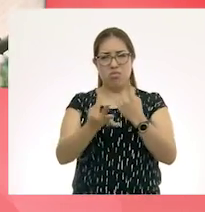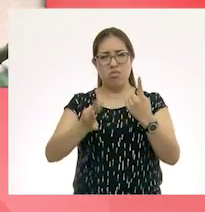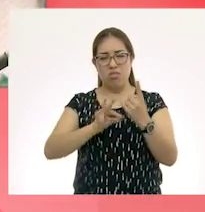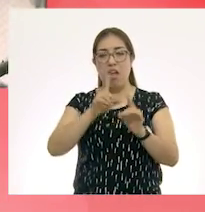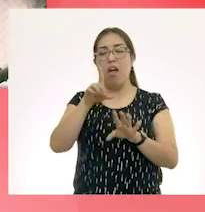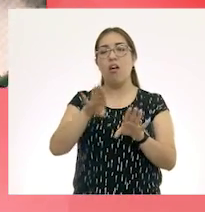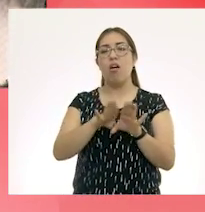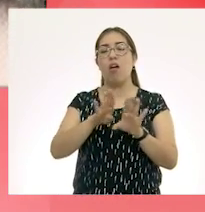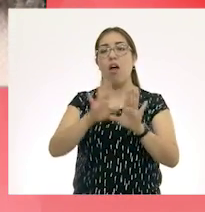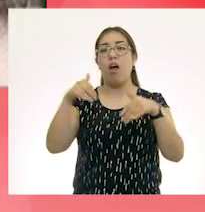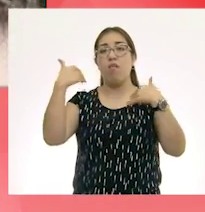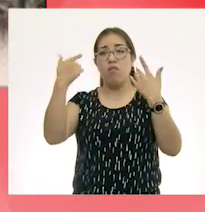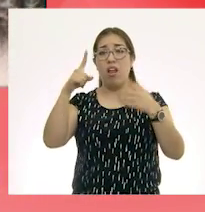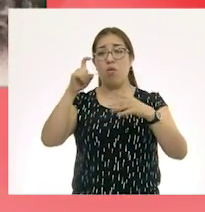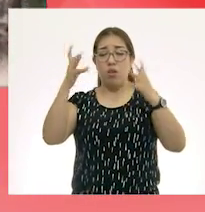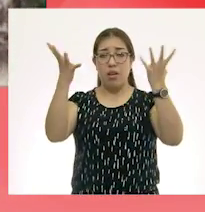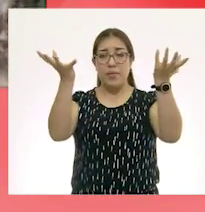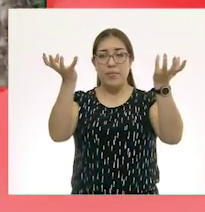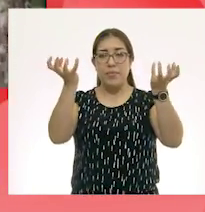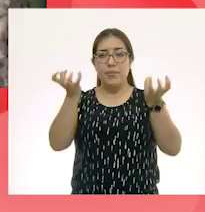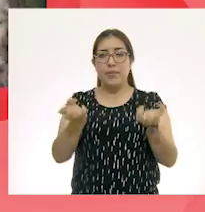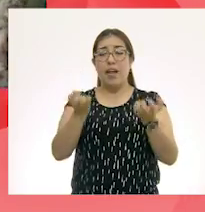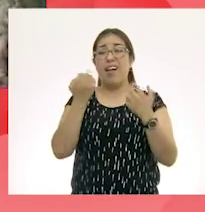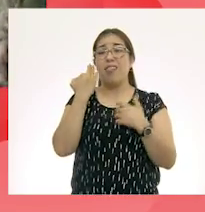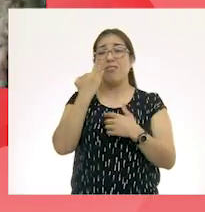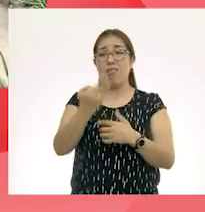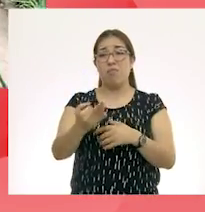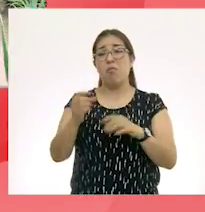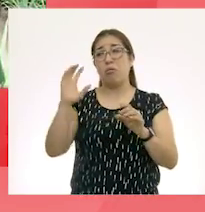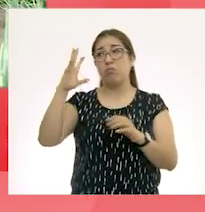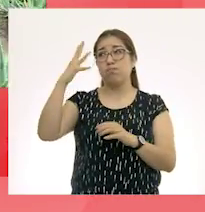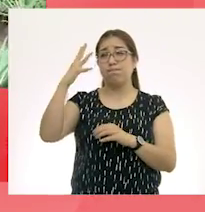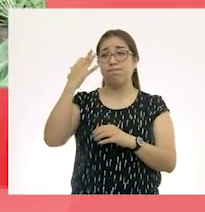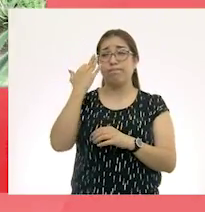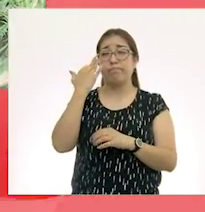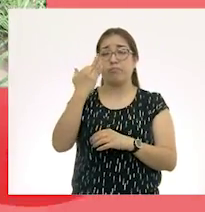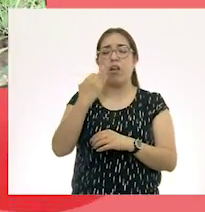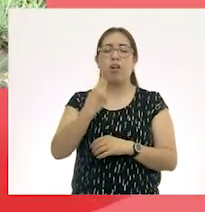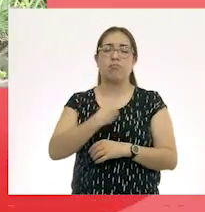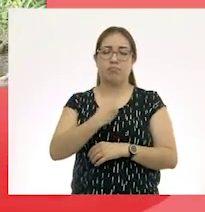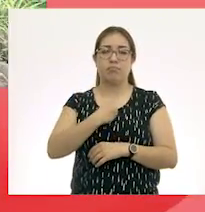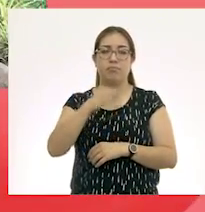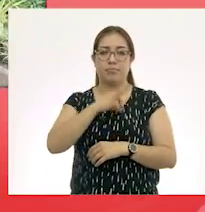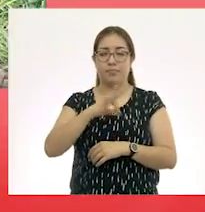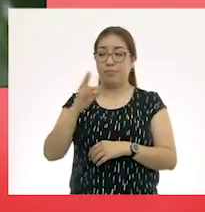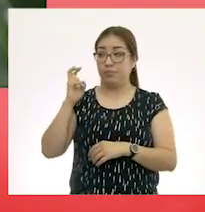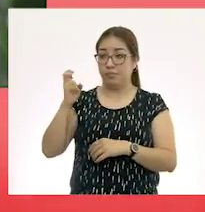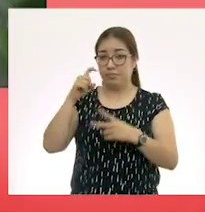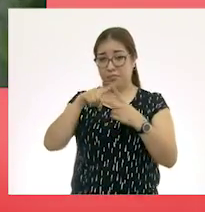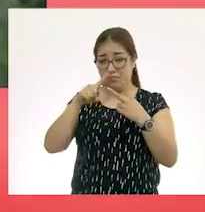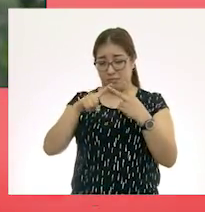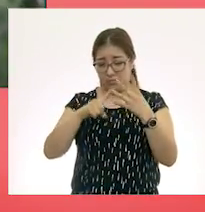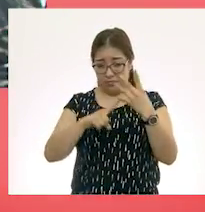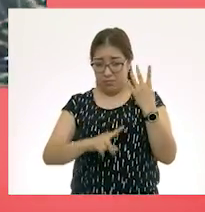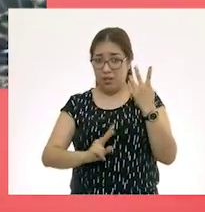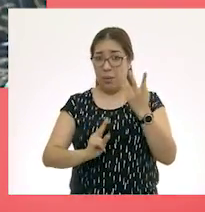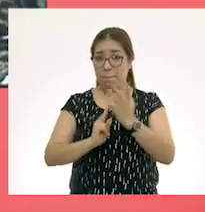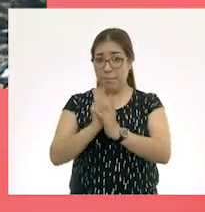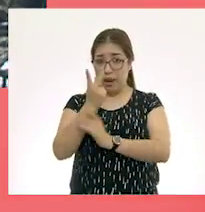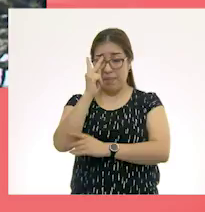ambiente y de igual manera toleran largos periodos de sequía. Las cactáceas y las suculentas son muy